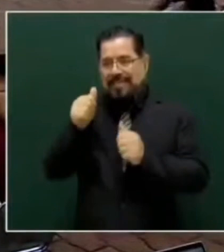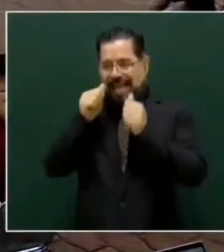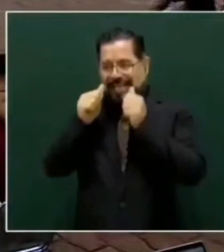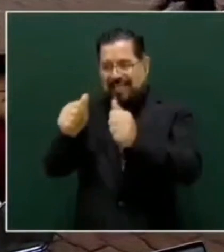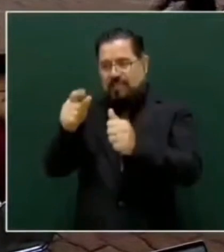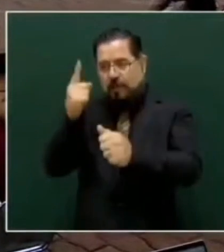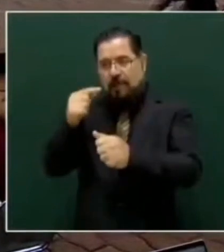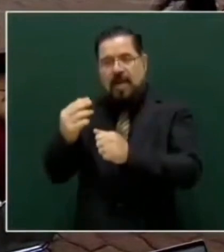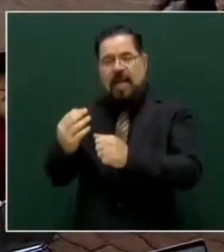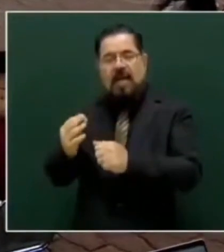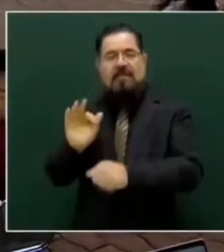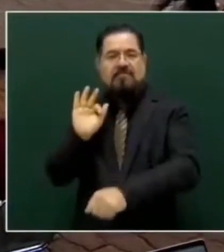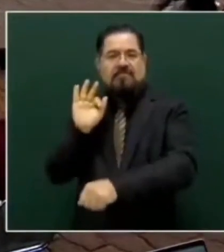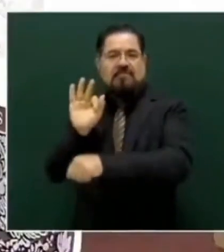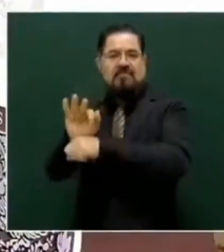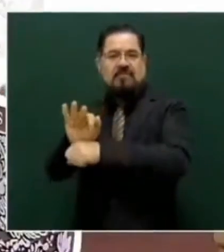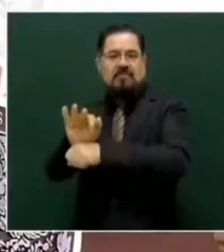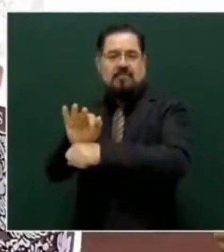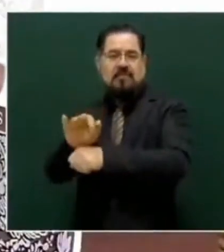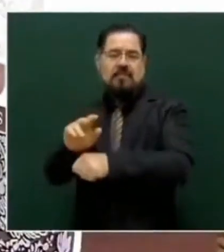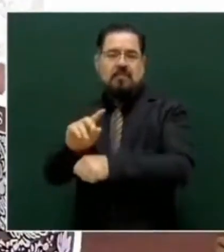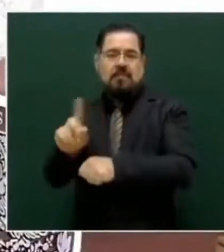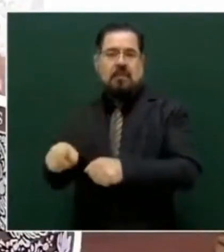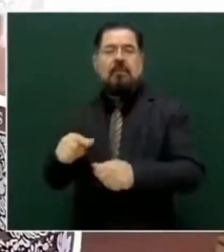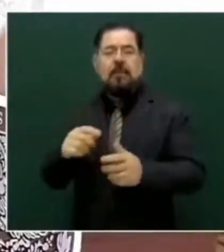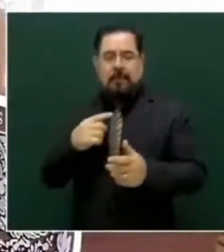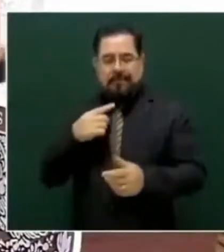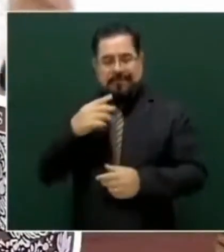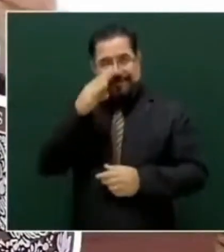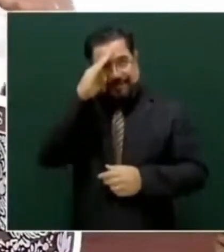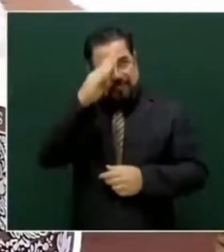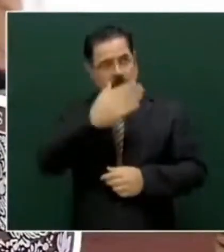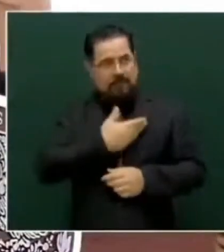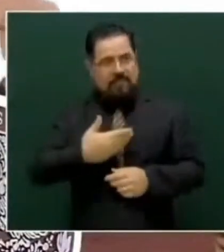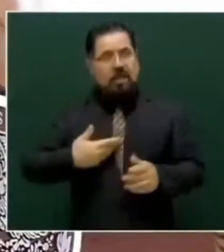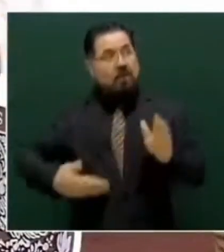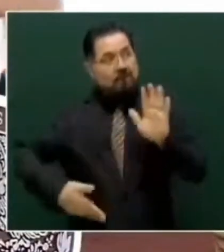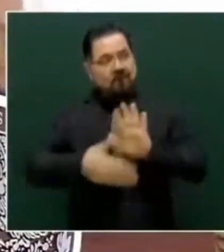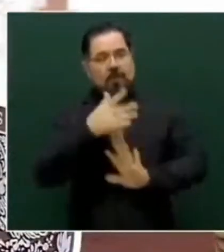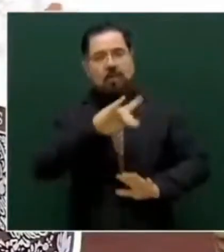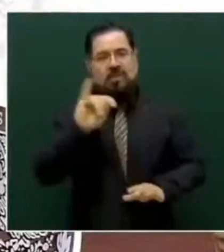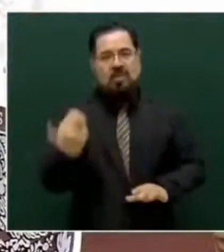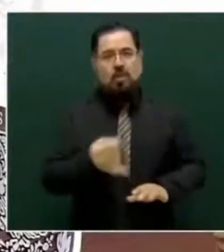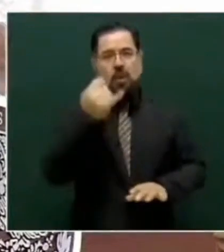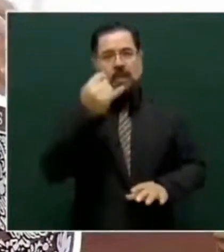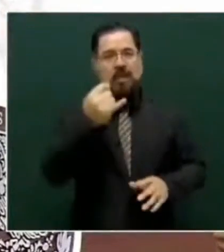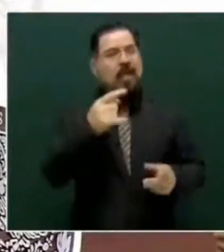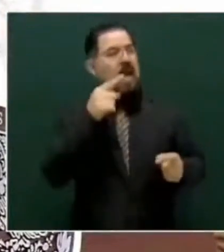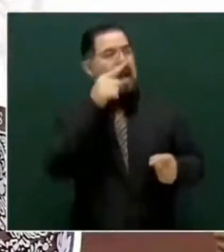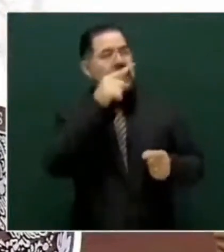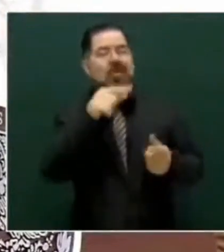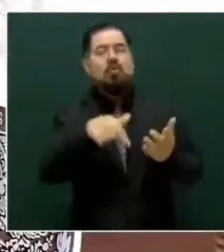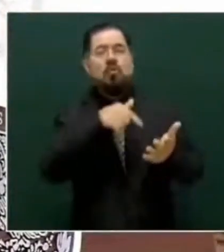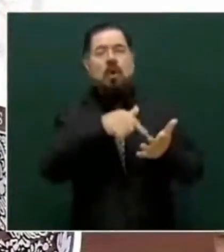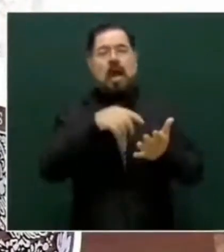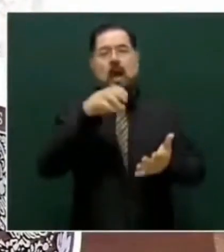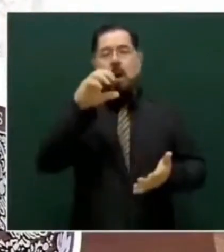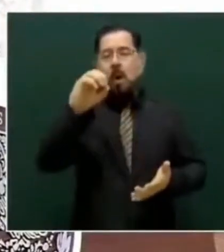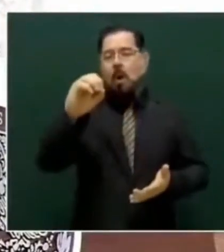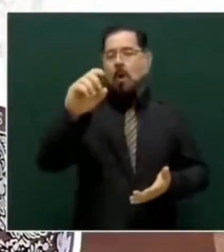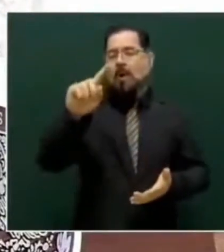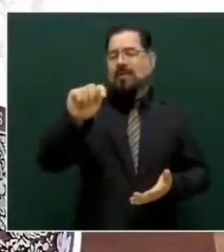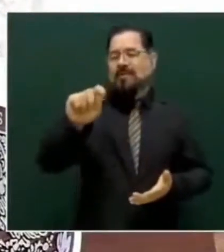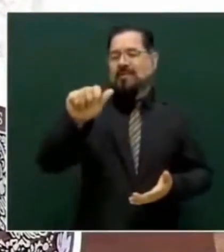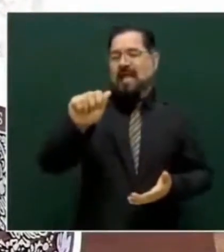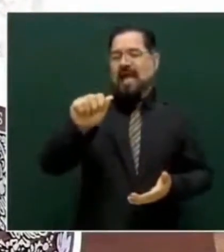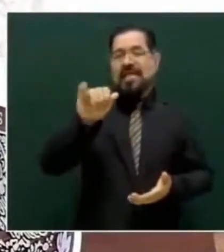y señor presidente, estuvimos en Tijuana y vimos que, por ejemplo, en las obras de Otay 2 se requieren trabajadores.